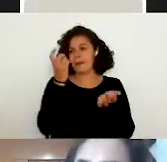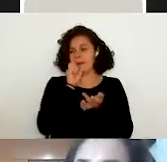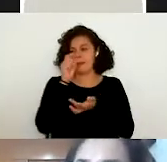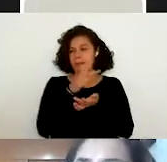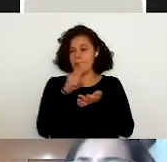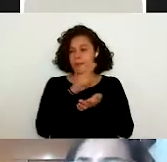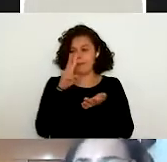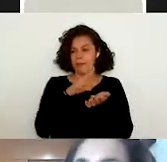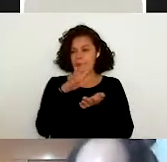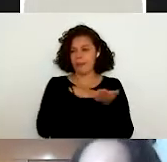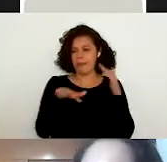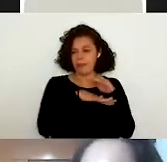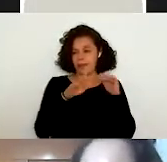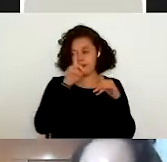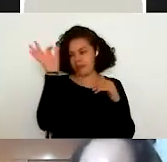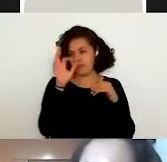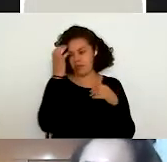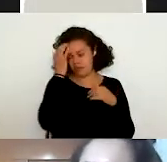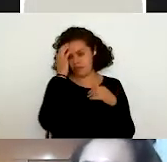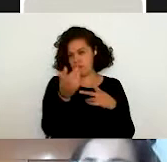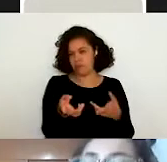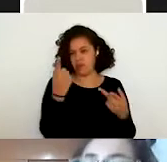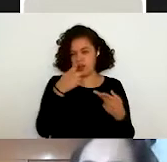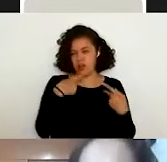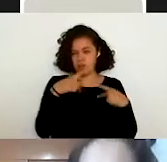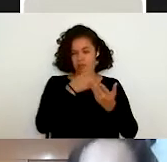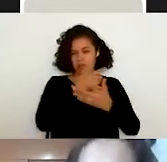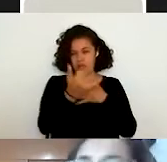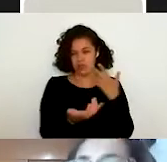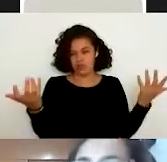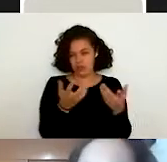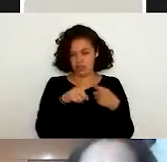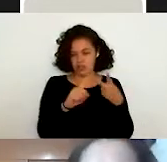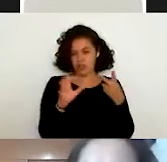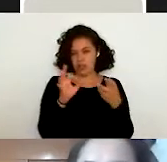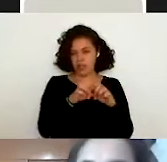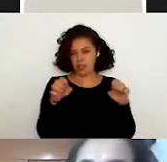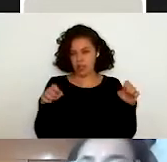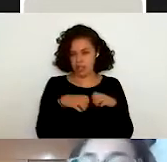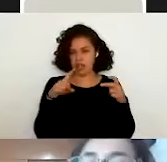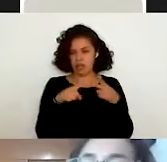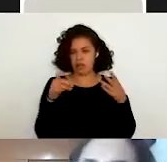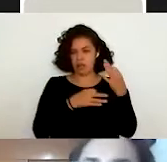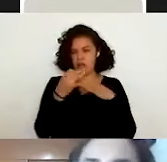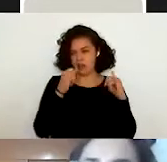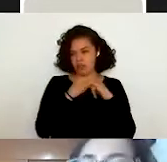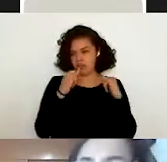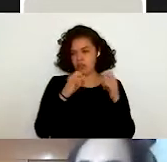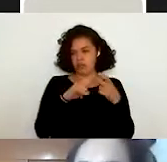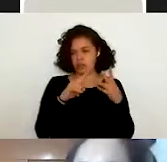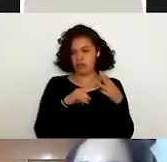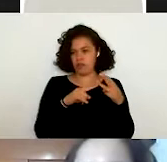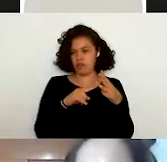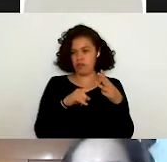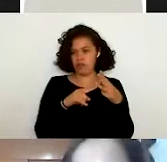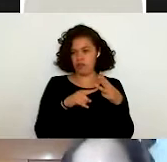conocer si únicamente una persona va a elaborar el proyecto, si es un equipo, si es toda la institución y qué materiales se